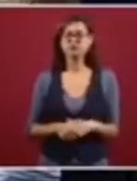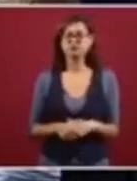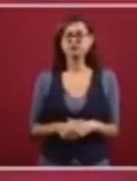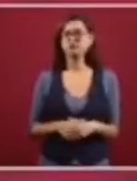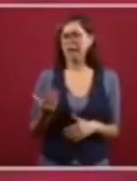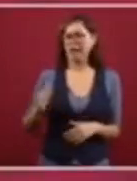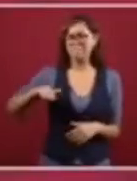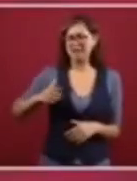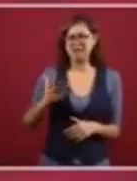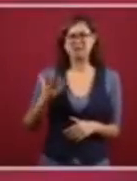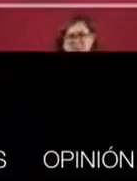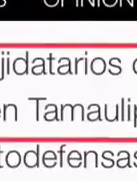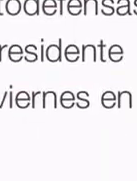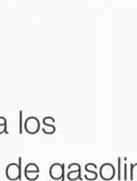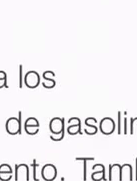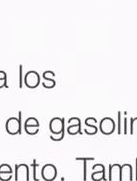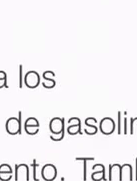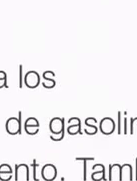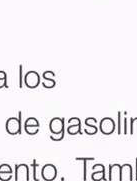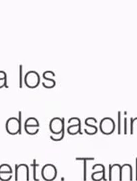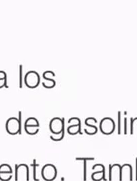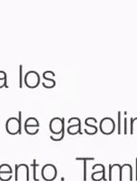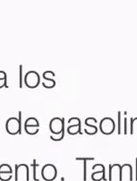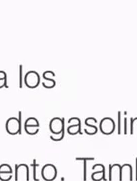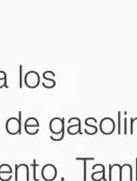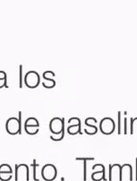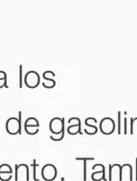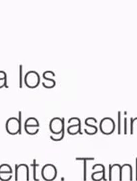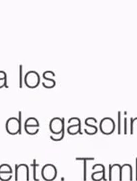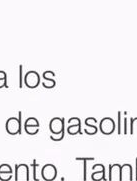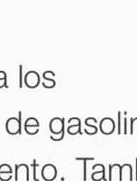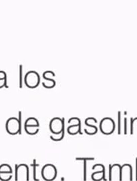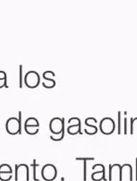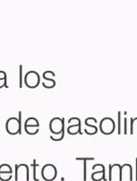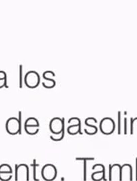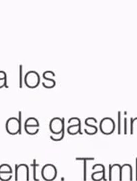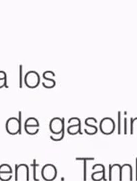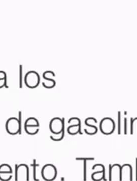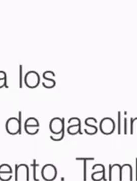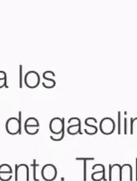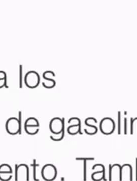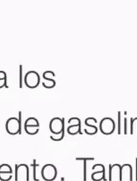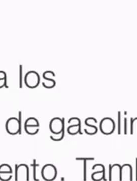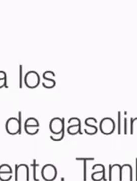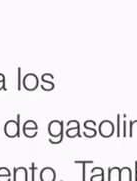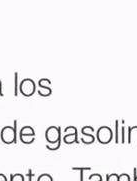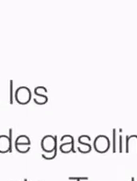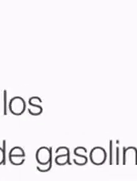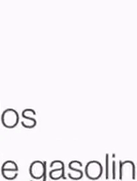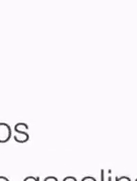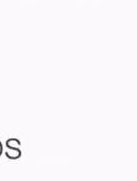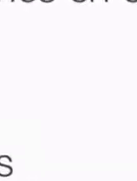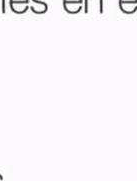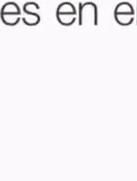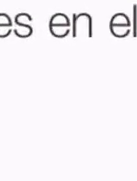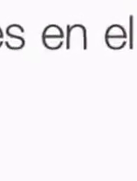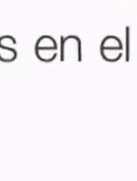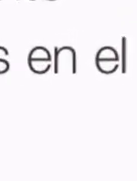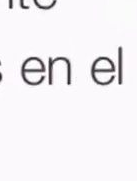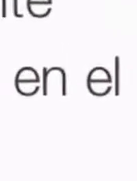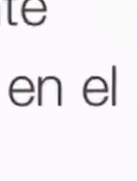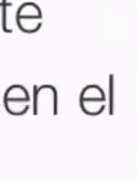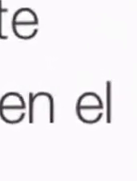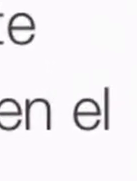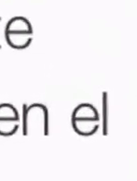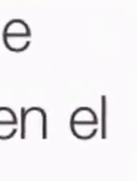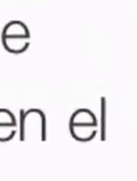ahora fuimos en efecto y no tuve ninguna petición, ninguna demanda sobre lo que estás